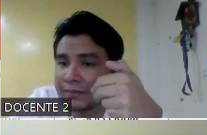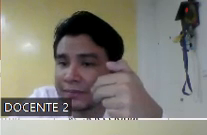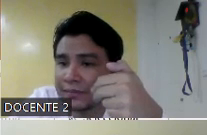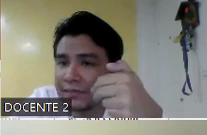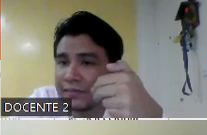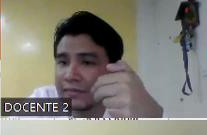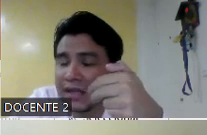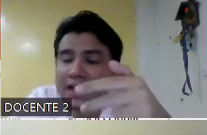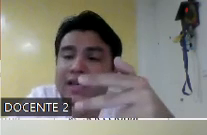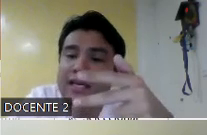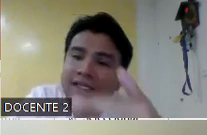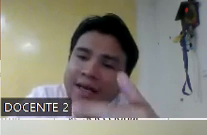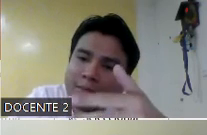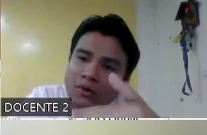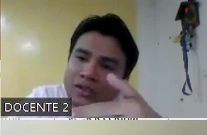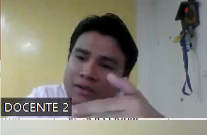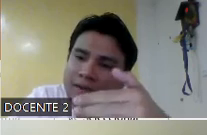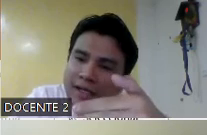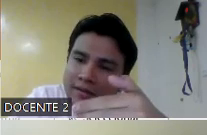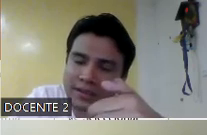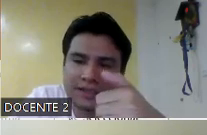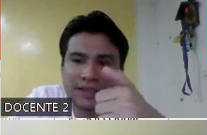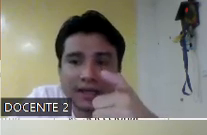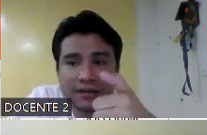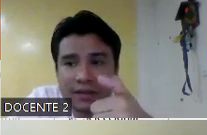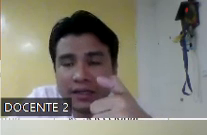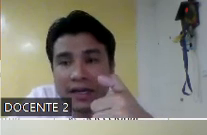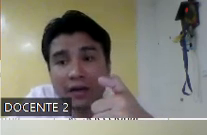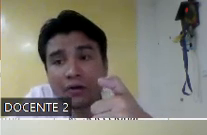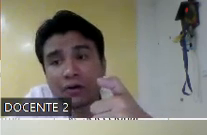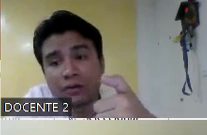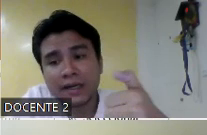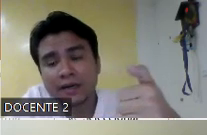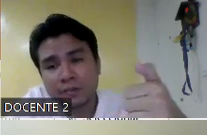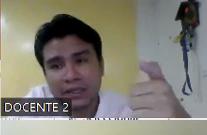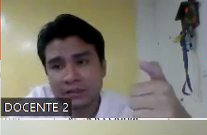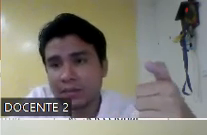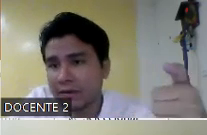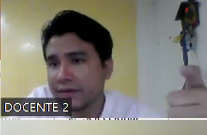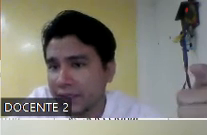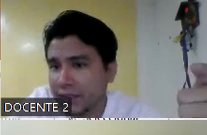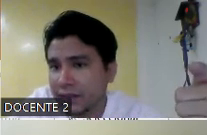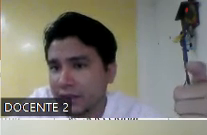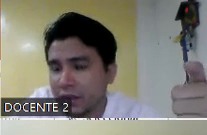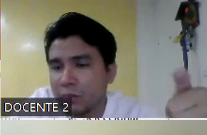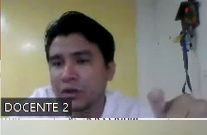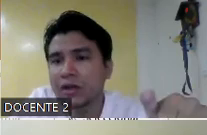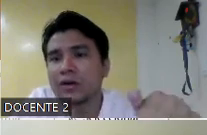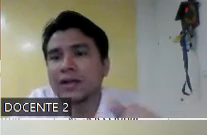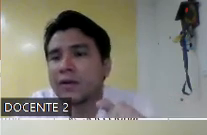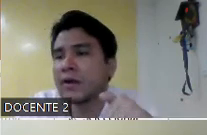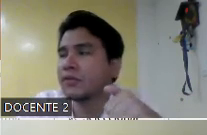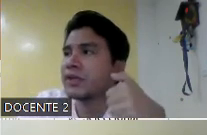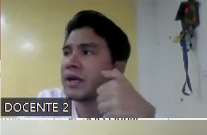positiva. Y esa positividad y esa negatividad a corto o a largo plazo me va a afectar.